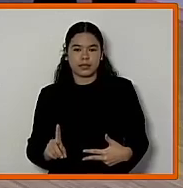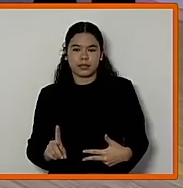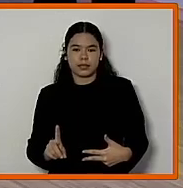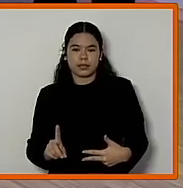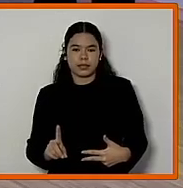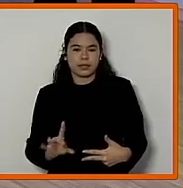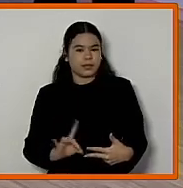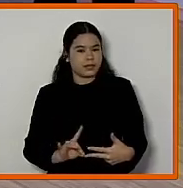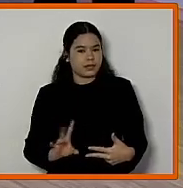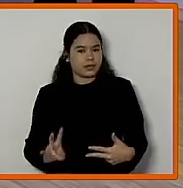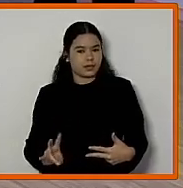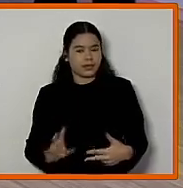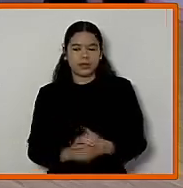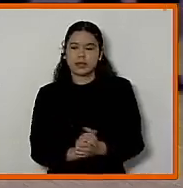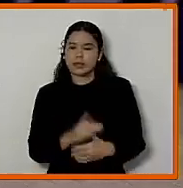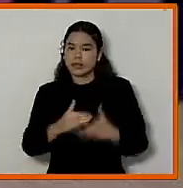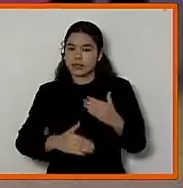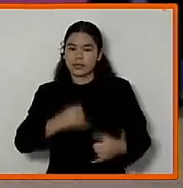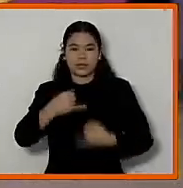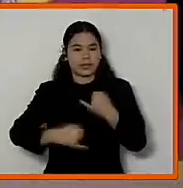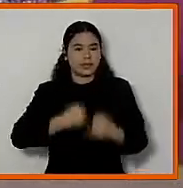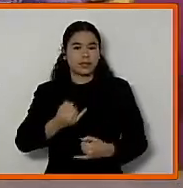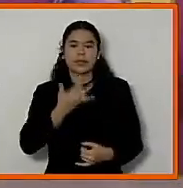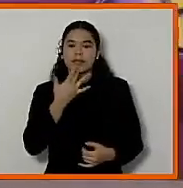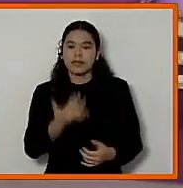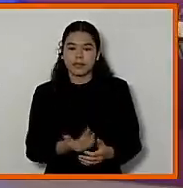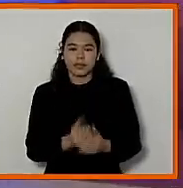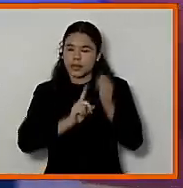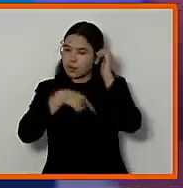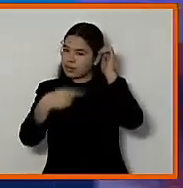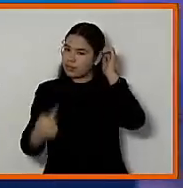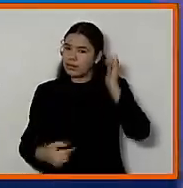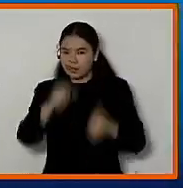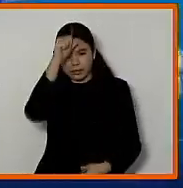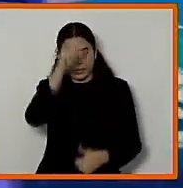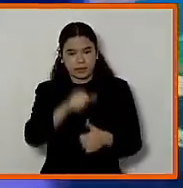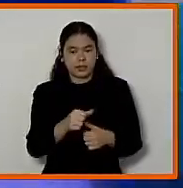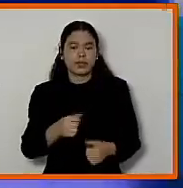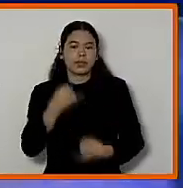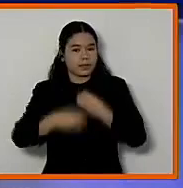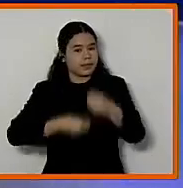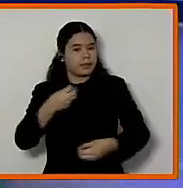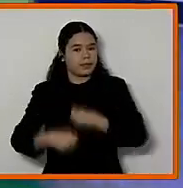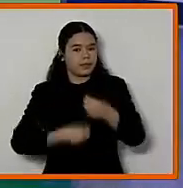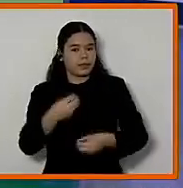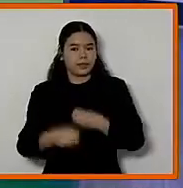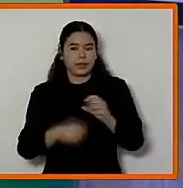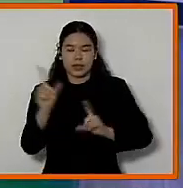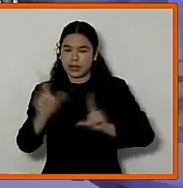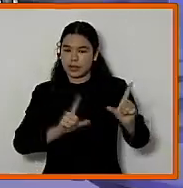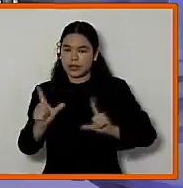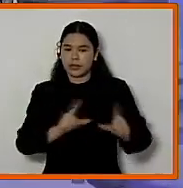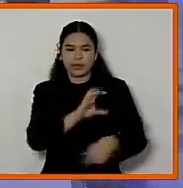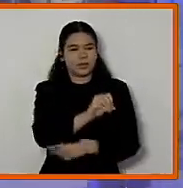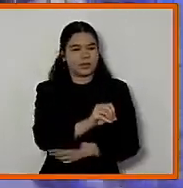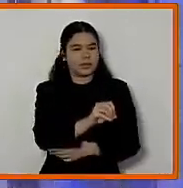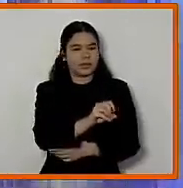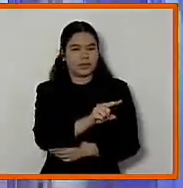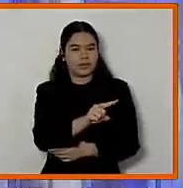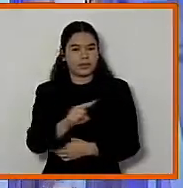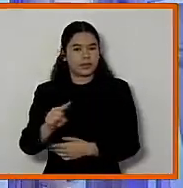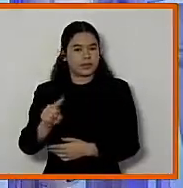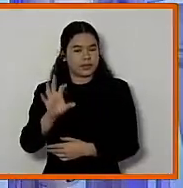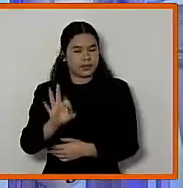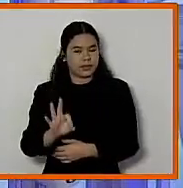y 87. Continuamos con nuestro juego favorito de diaria. Recuerda que nuestras esferas están ordenadas del 0